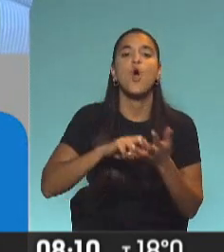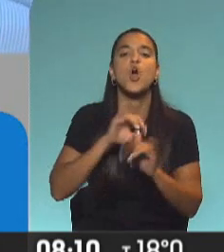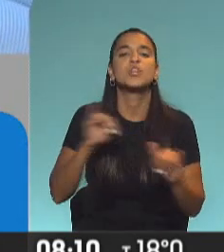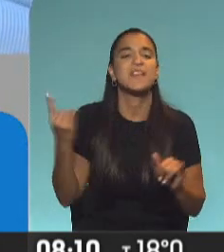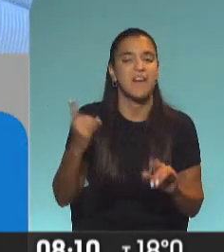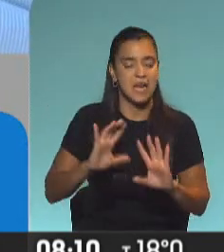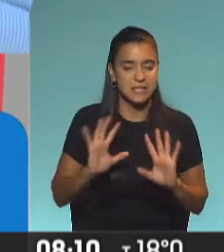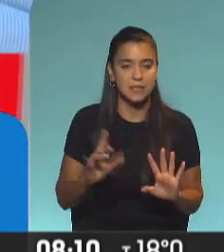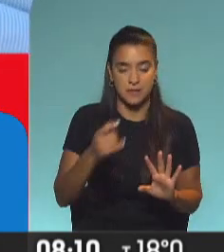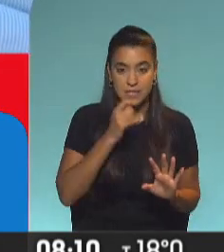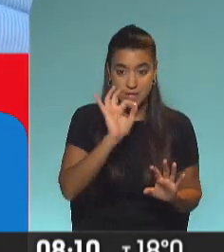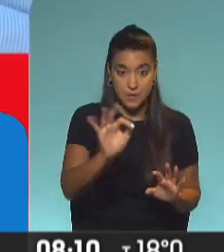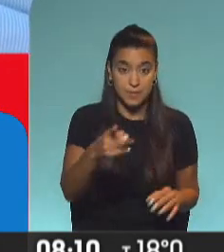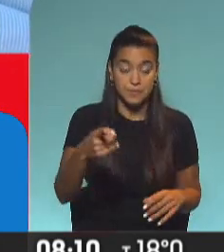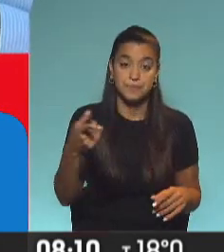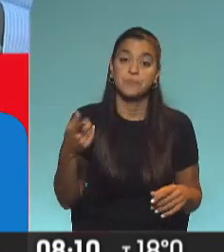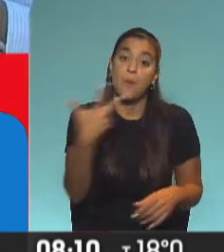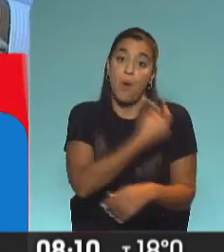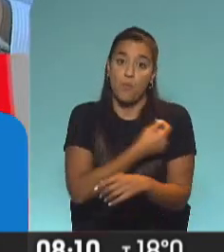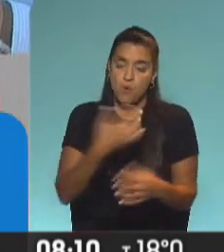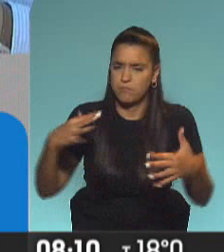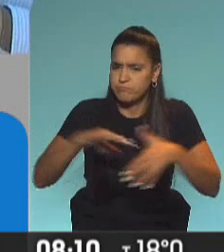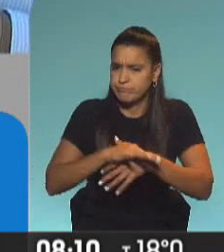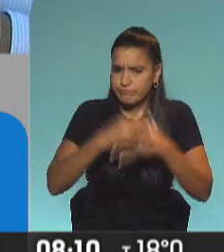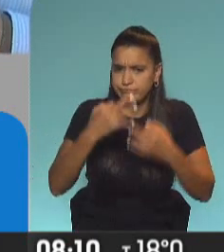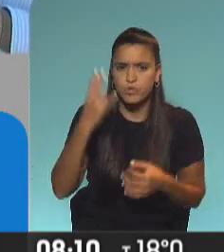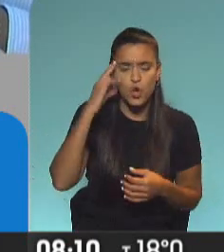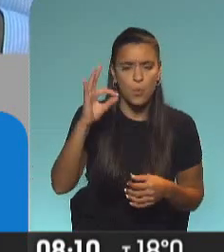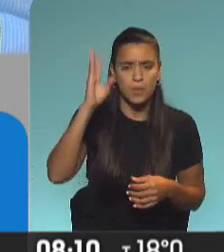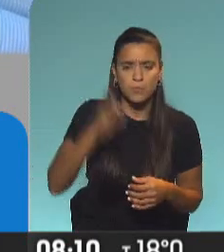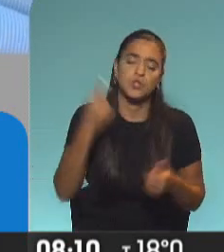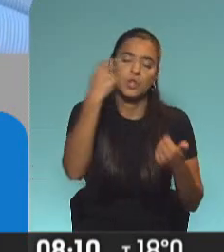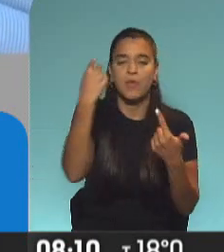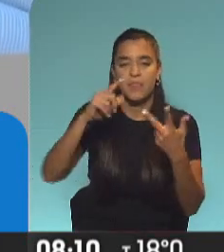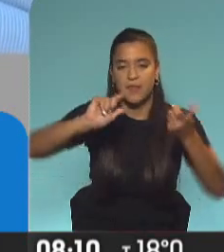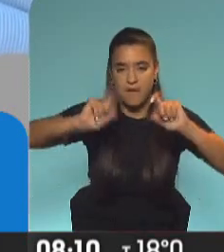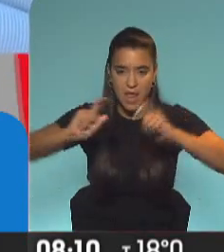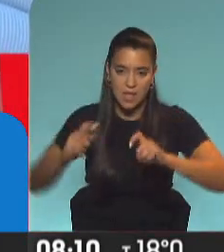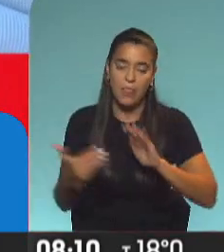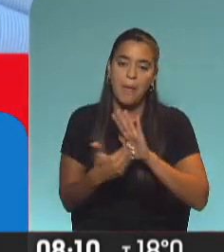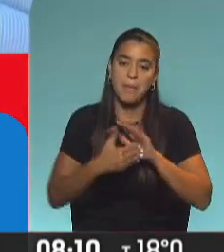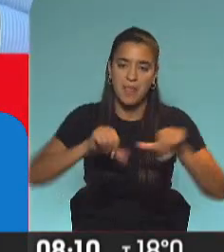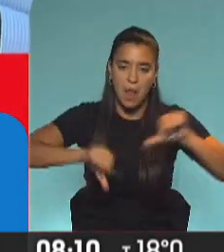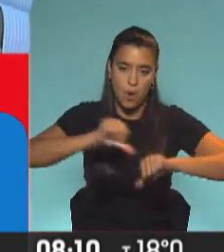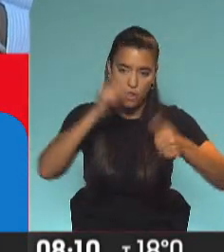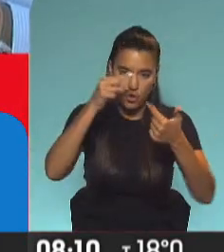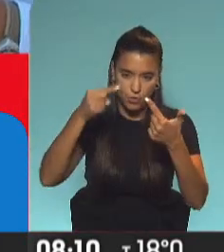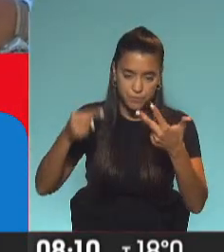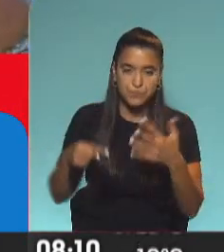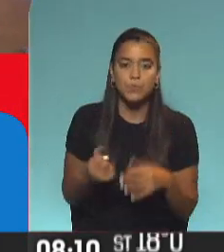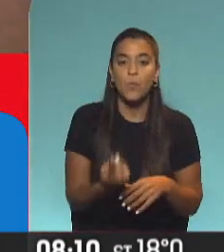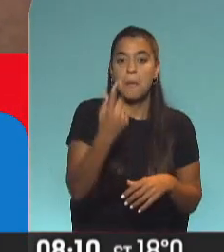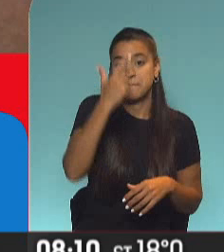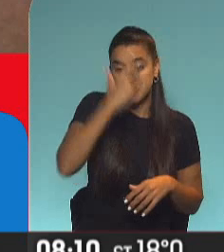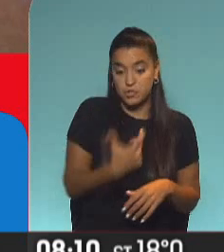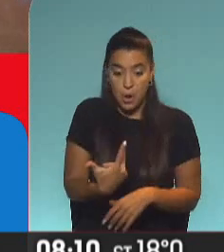falsas. Teniendo en cuenta que el grado de efectividad de las vacunas es muy alto, 90%, pero varía, ¿no?, de acuerdo a cada farmacéutica. Una